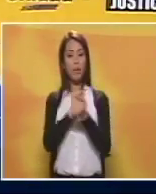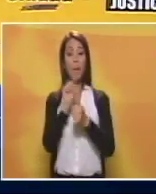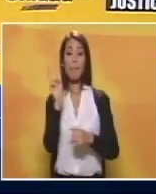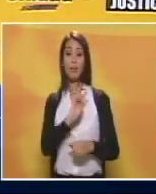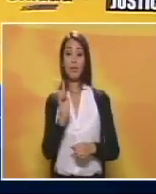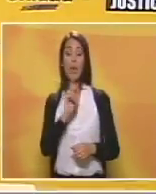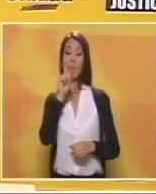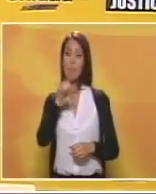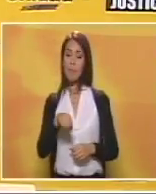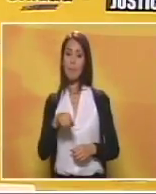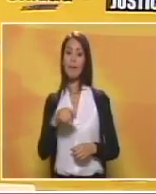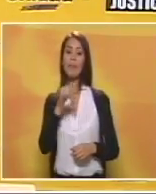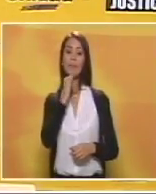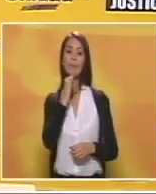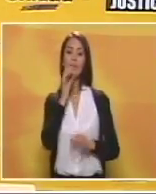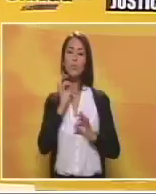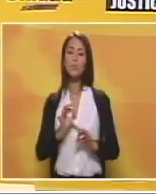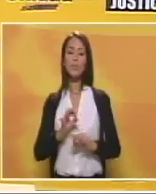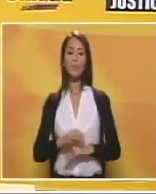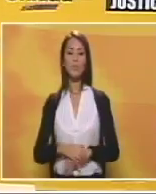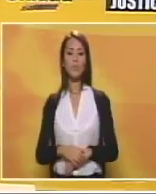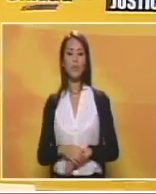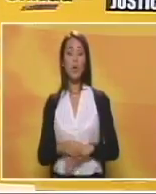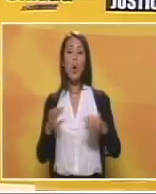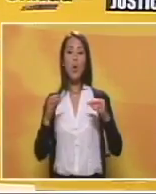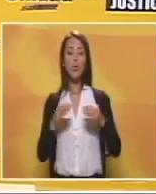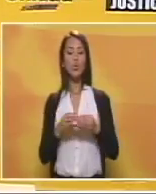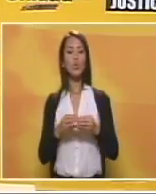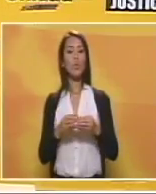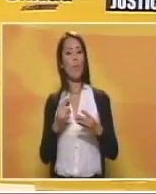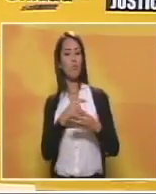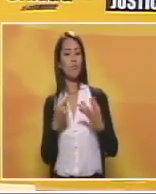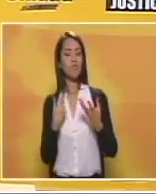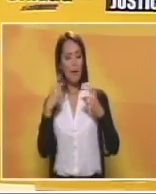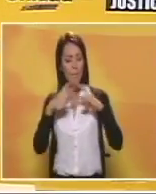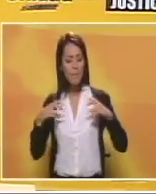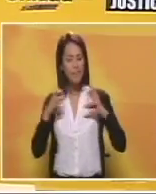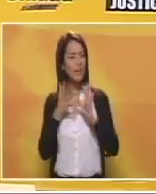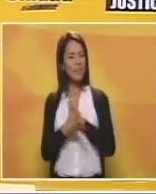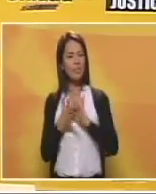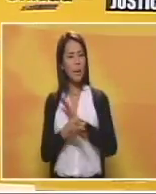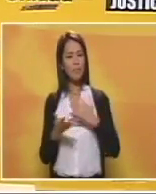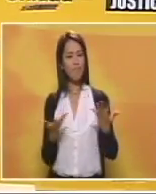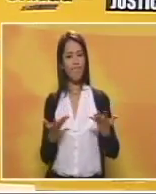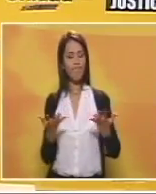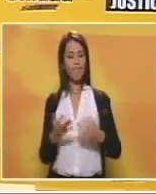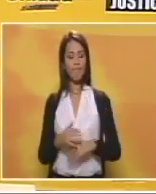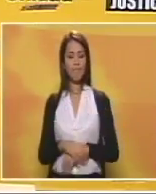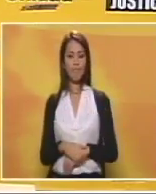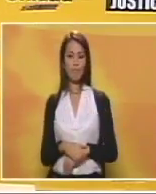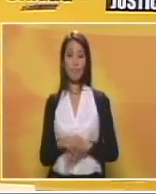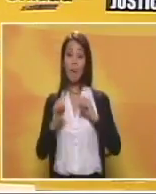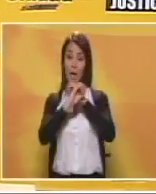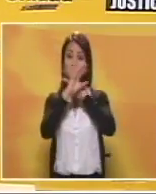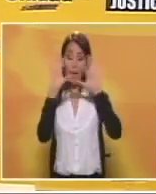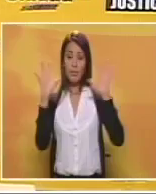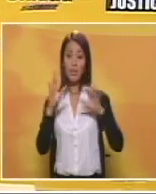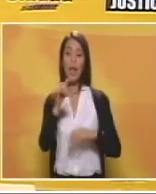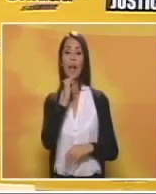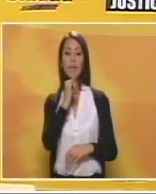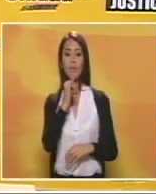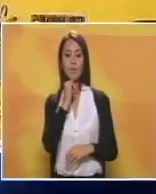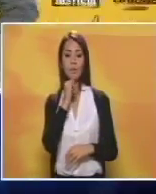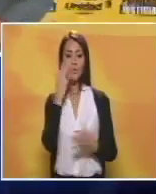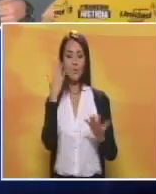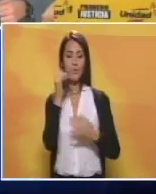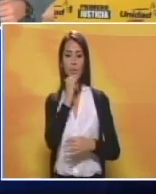también afirmó que se designará una comisión mixta que investigue los hechos a fin de que se esclarezcan. Es la información.